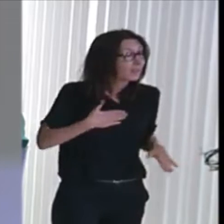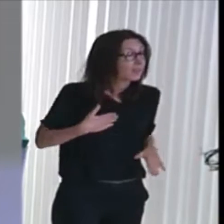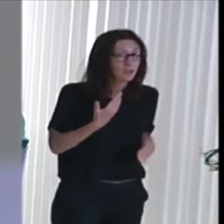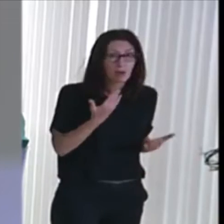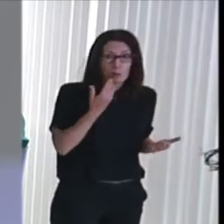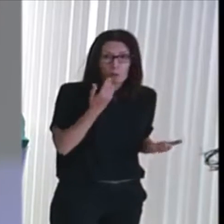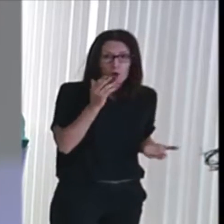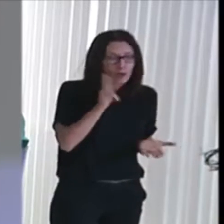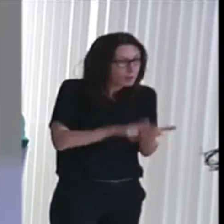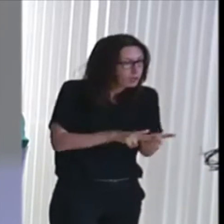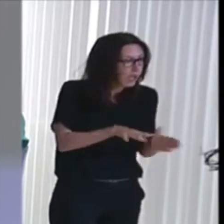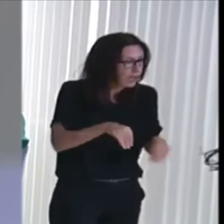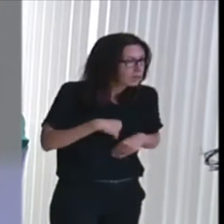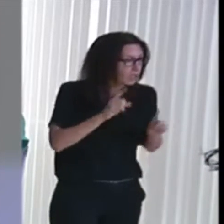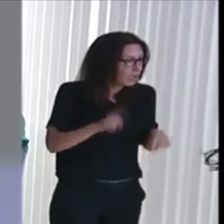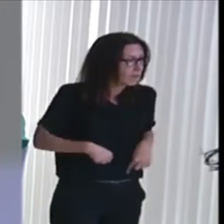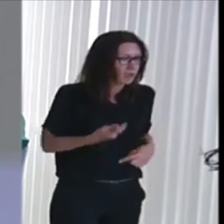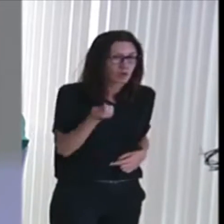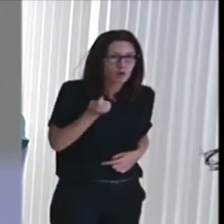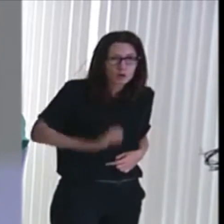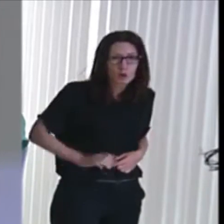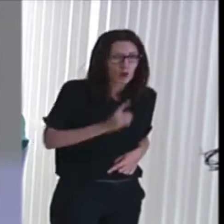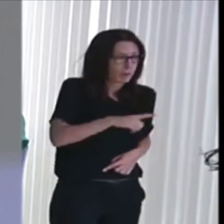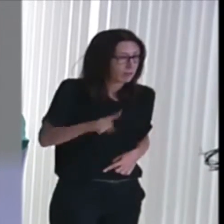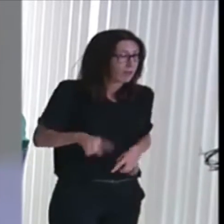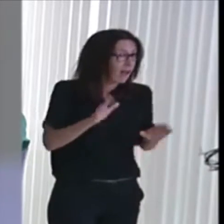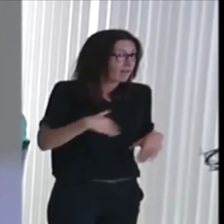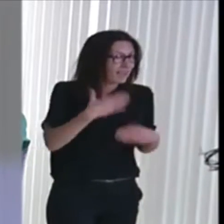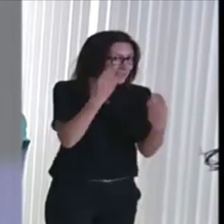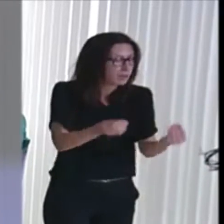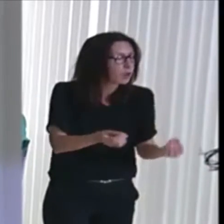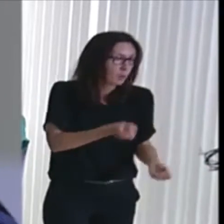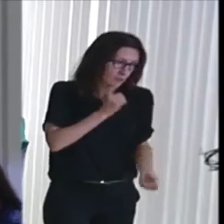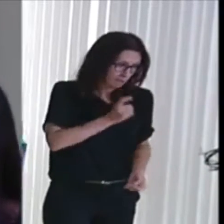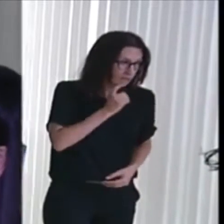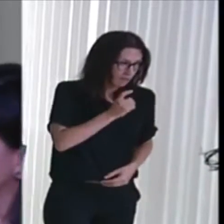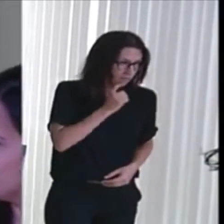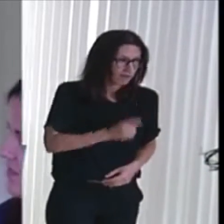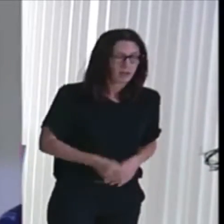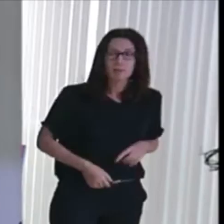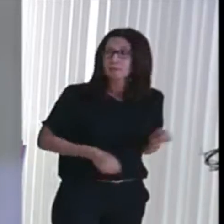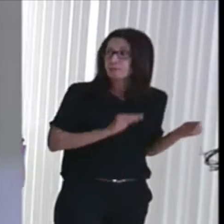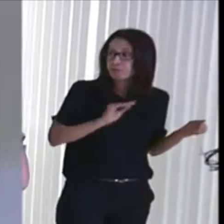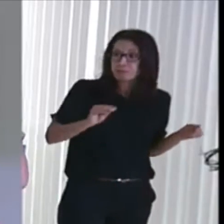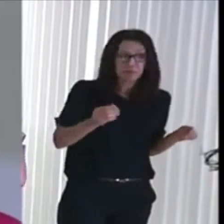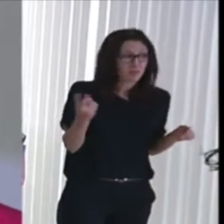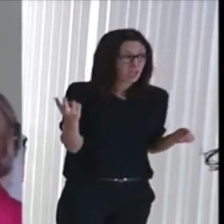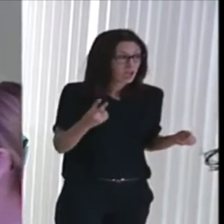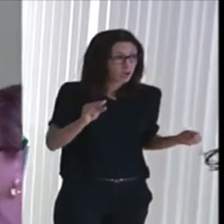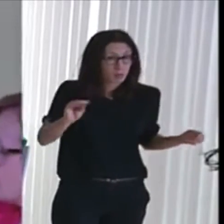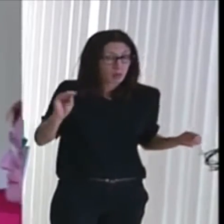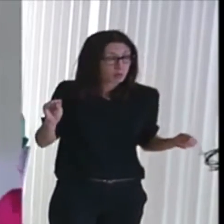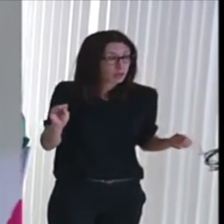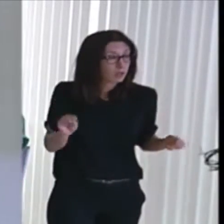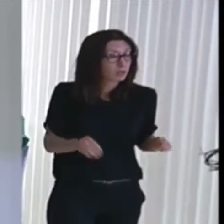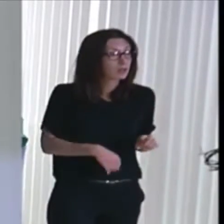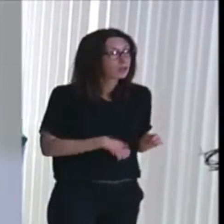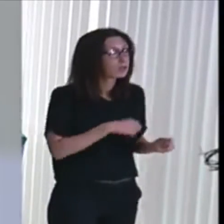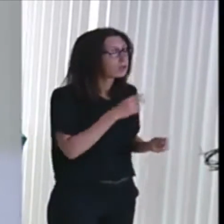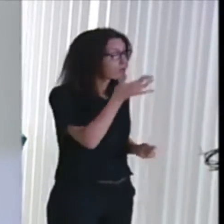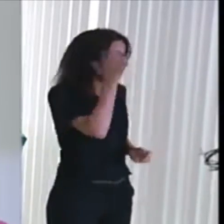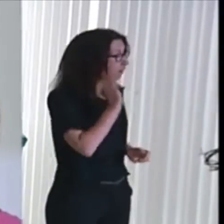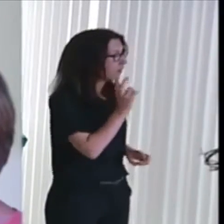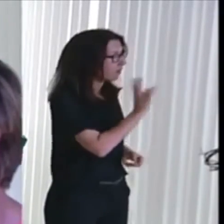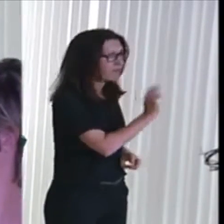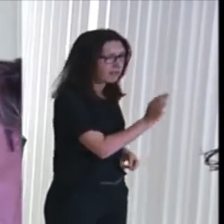y entonces la incomprensión es dura. Uh-huh. ¿Para vosotras? No lo sé. Lo que han dicho ellas es verdad que es